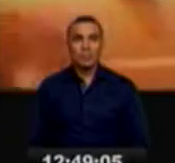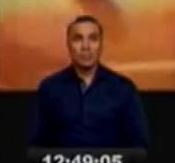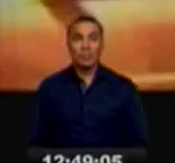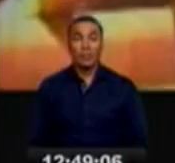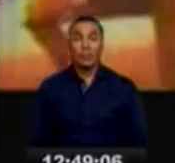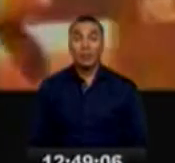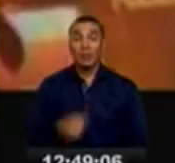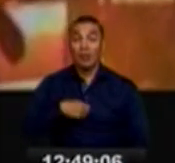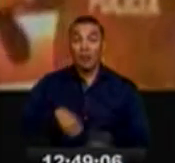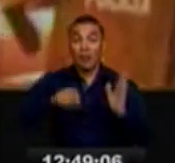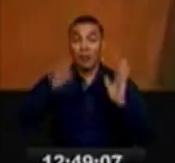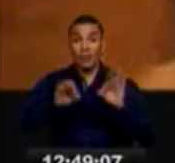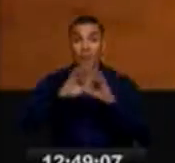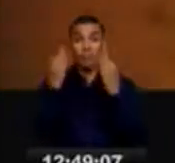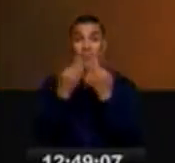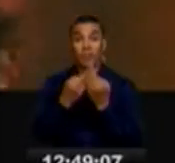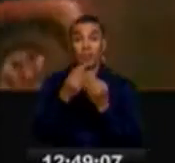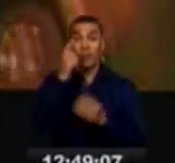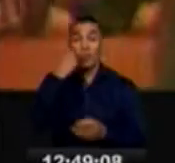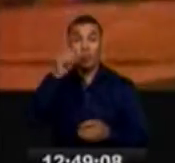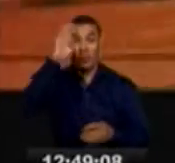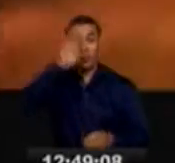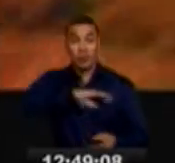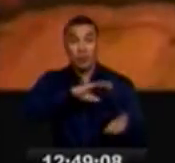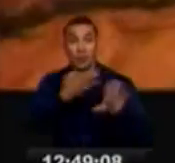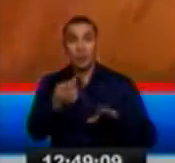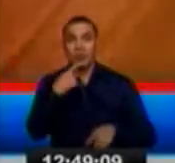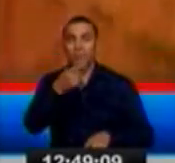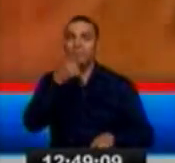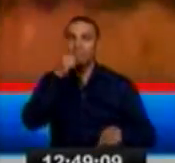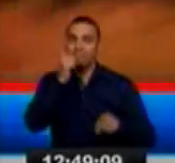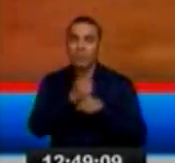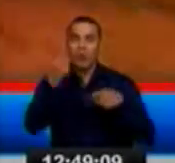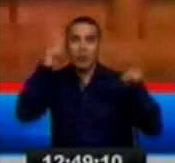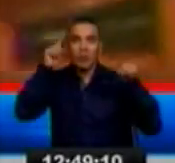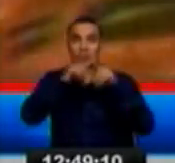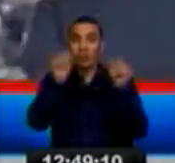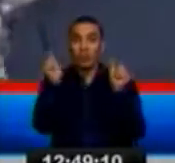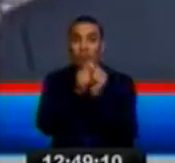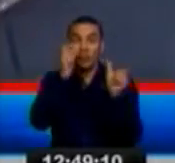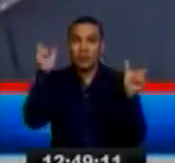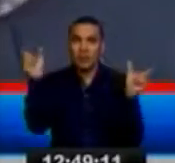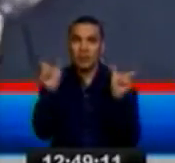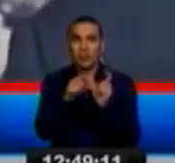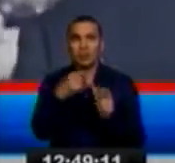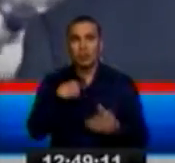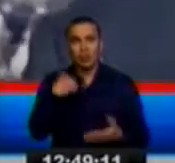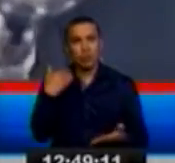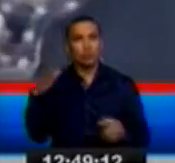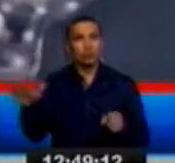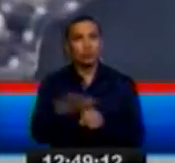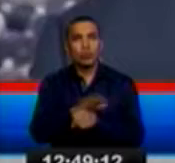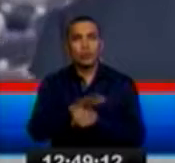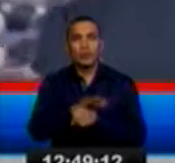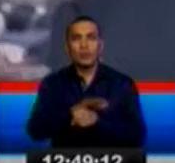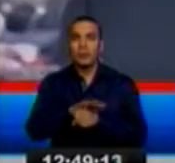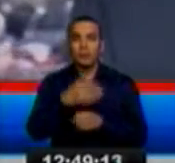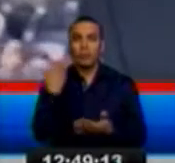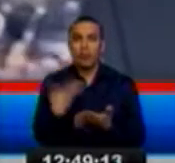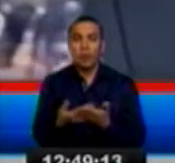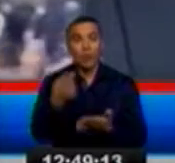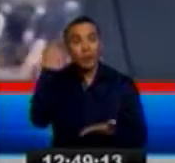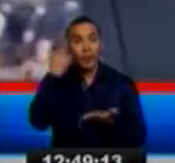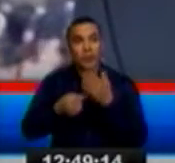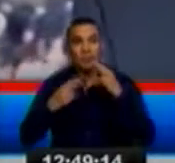Edwin Romero, abogado de la familia de Froilán Jiménez, coincide con el fiscal Fabián Salazar en que existen indicios suficientes para investigar al expresidente de la